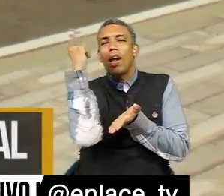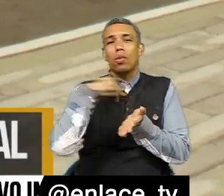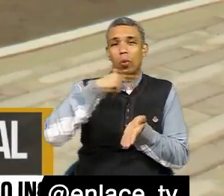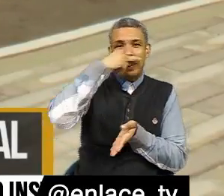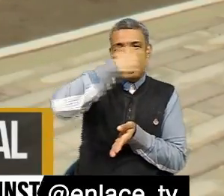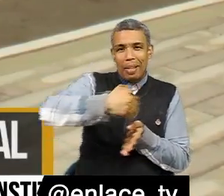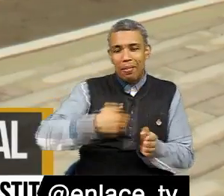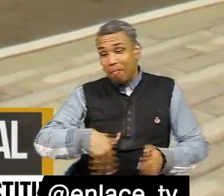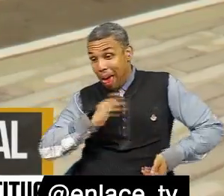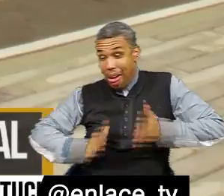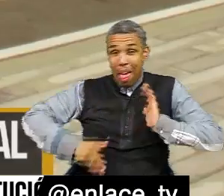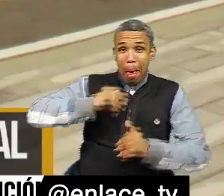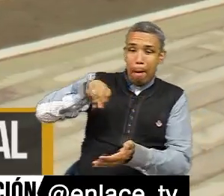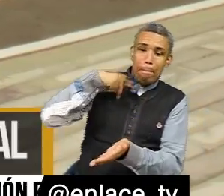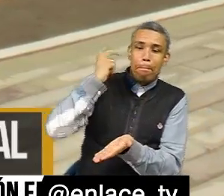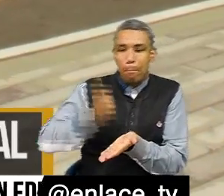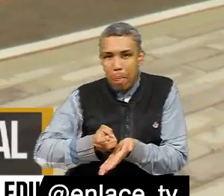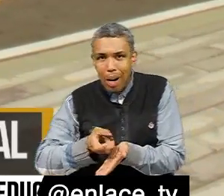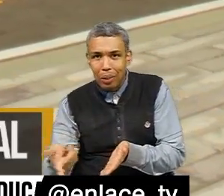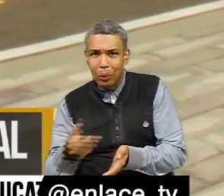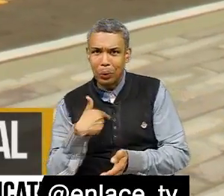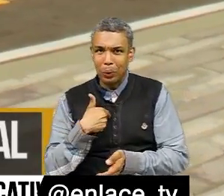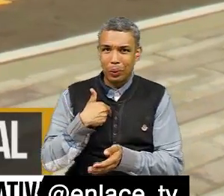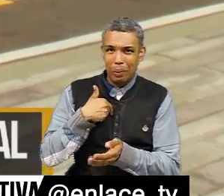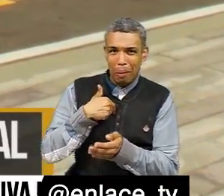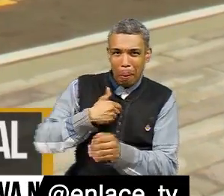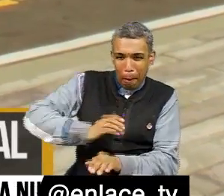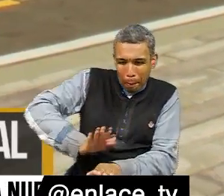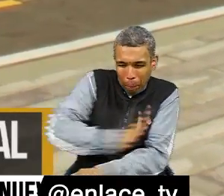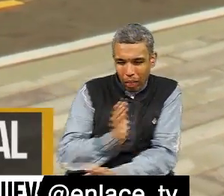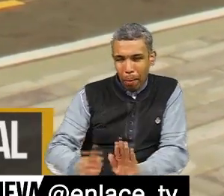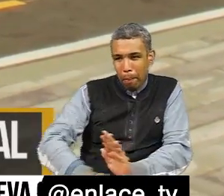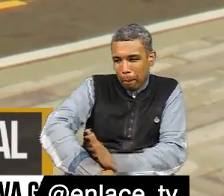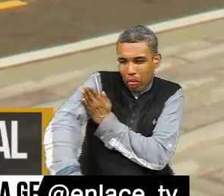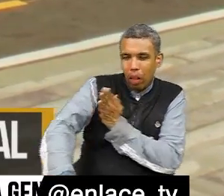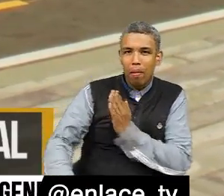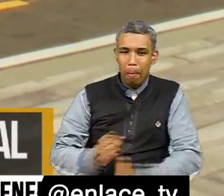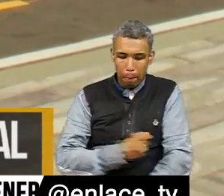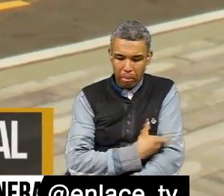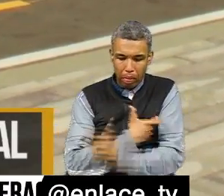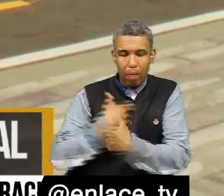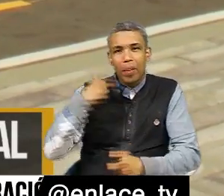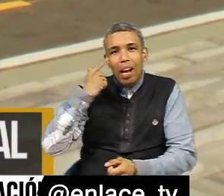nuevo parque del barrio Inscredial también cuenta con esta ciclorruta interna,